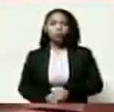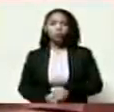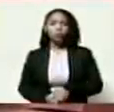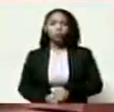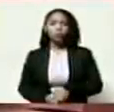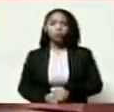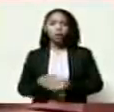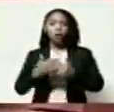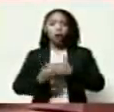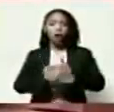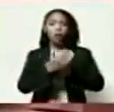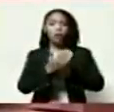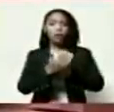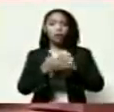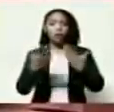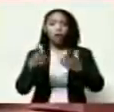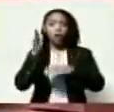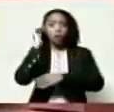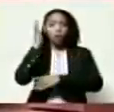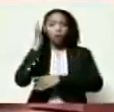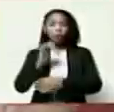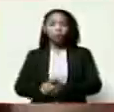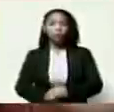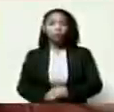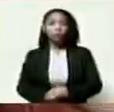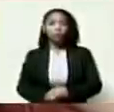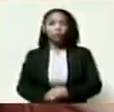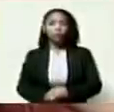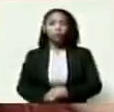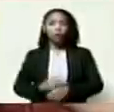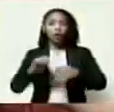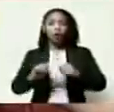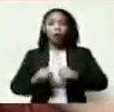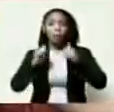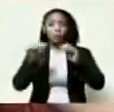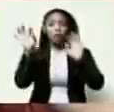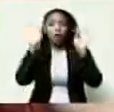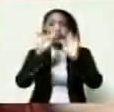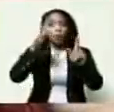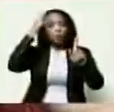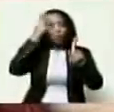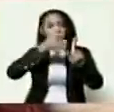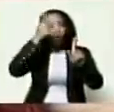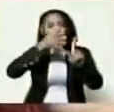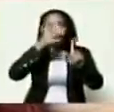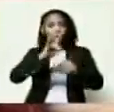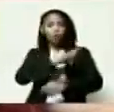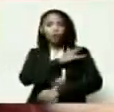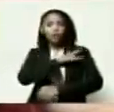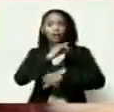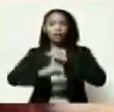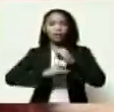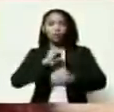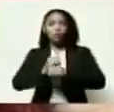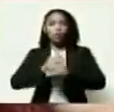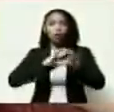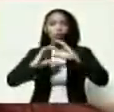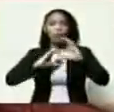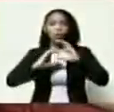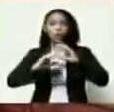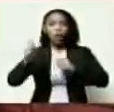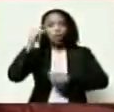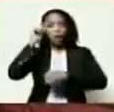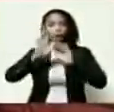y los avances del Congreso. Arranca la fase de formación en la Universidad Internacional de las Comunicaciones el